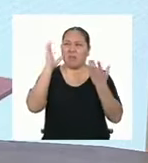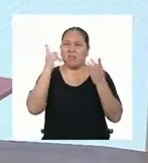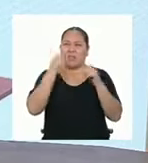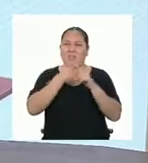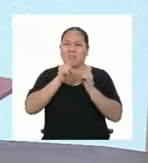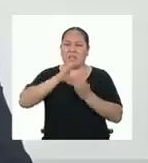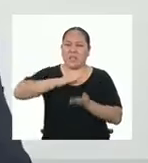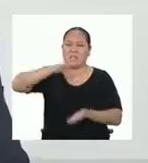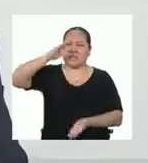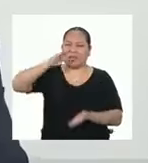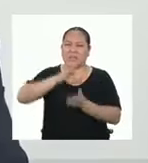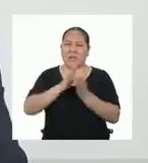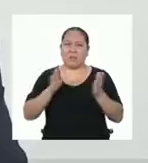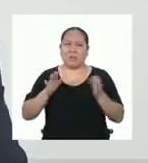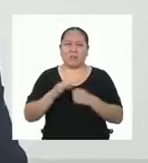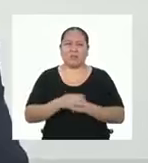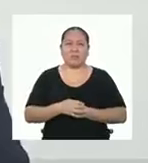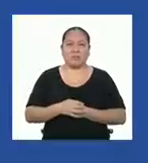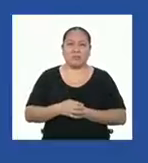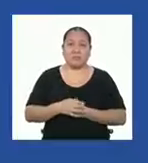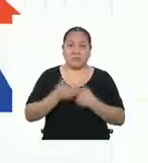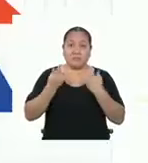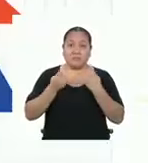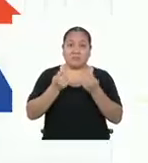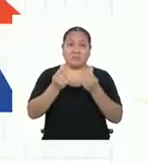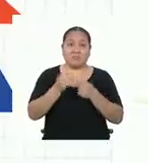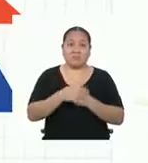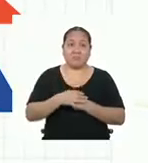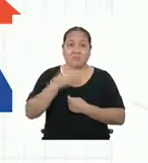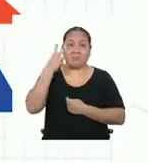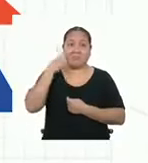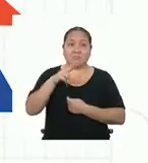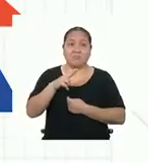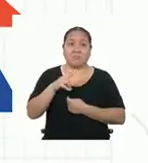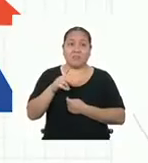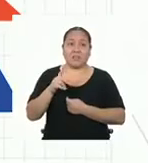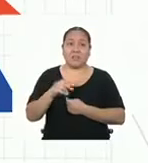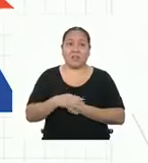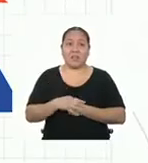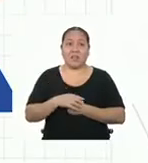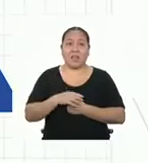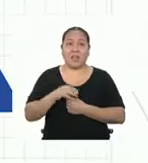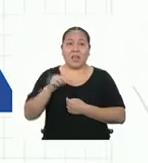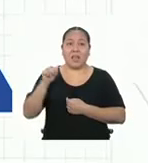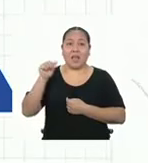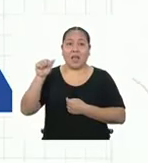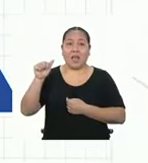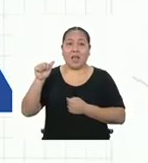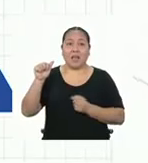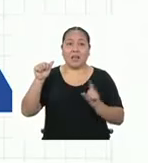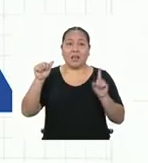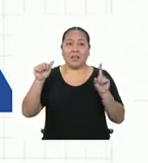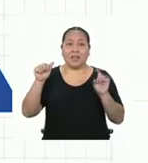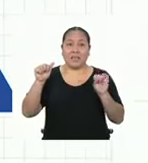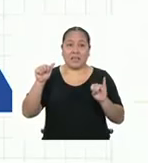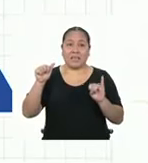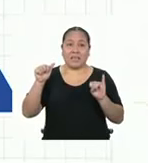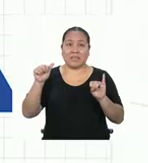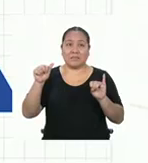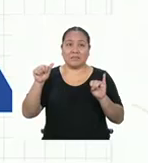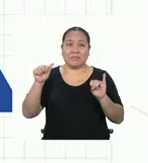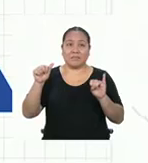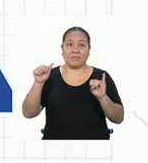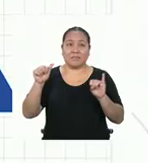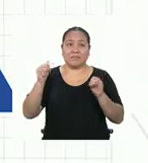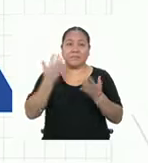son de distintos tamaños A ver, intentemos Lo vemos con el triángulo A y el triángulo I Vamos